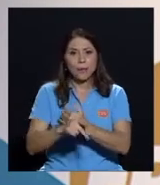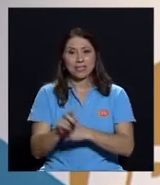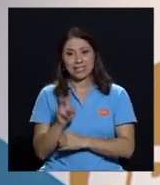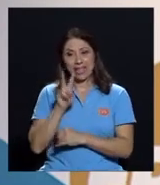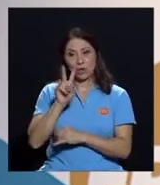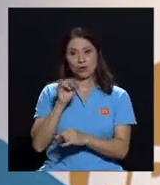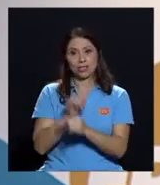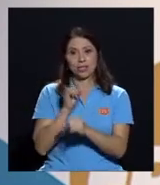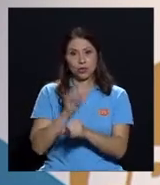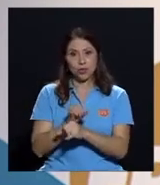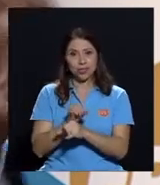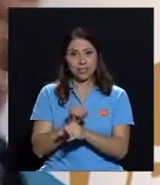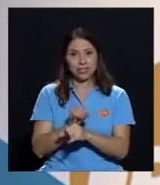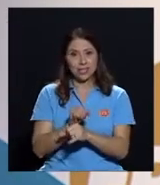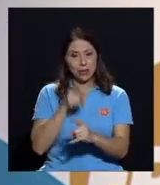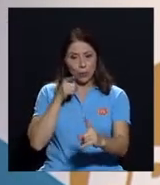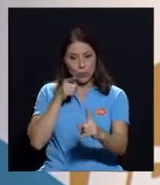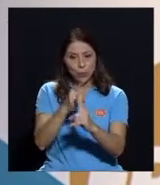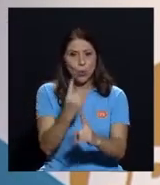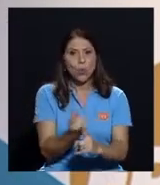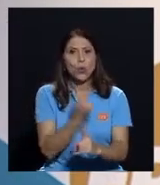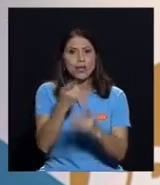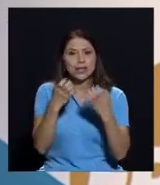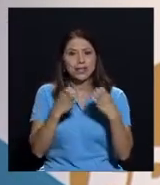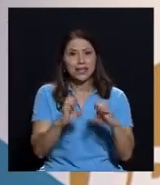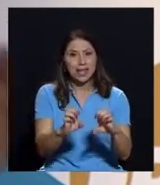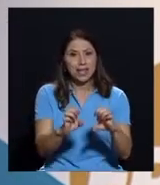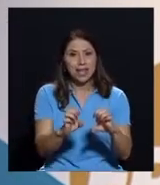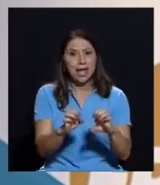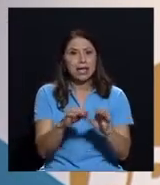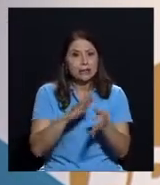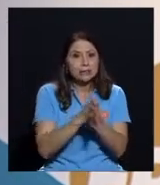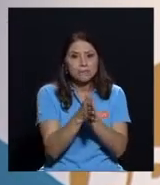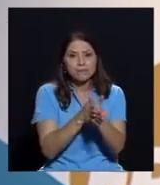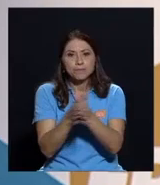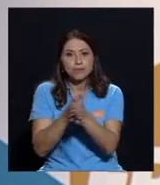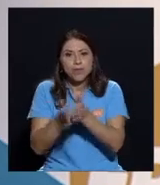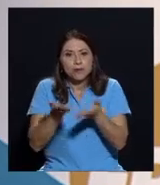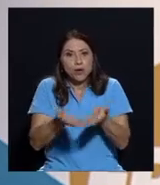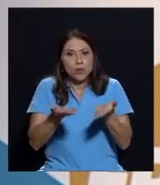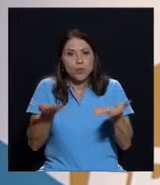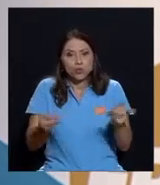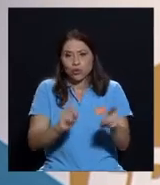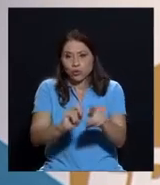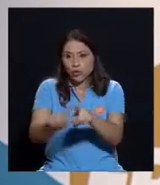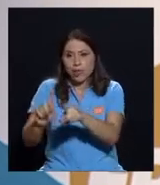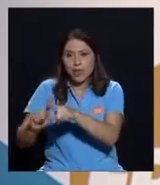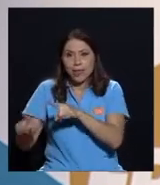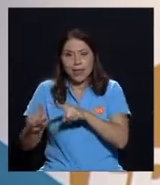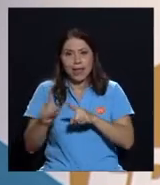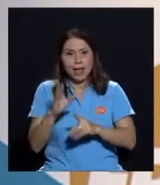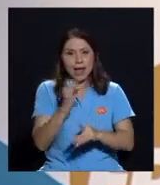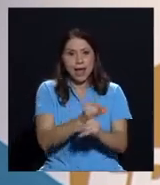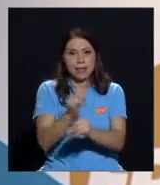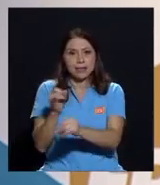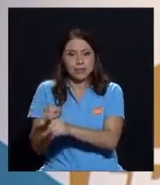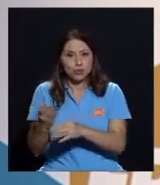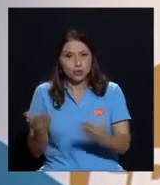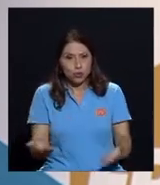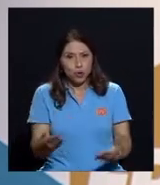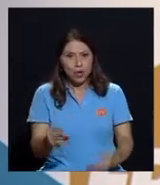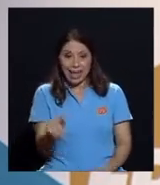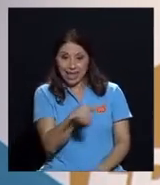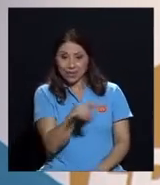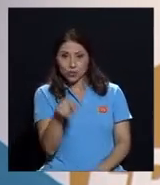estrategia eso hace una sinergia de los recursos y las diferentes herramientas que tiene cada institución eso mismo se